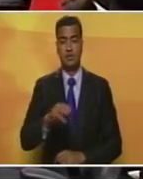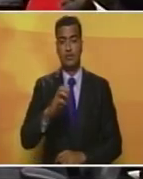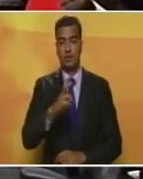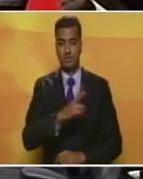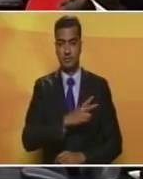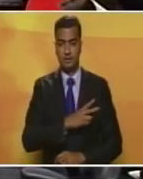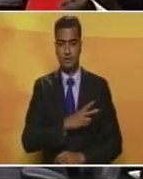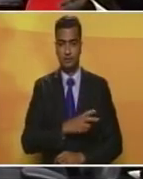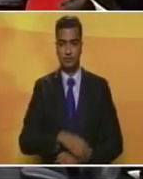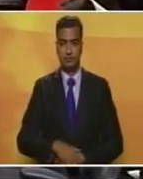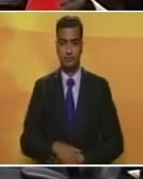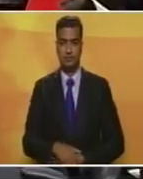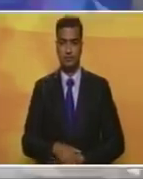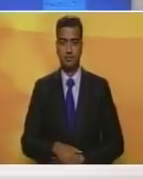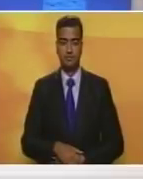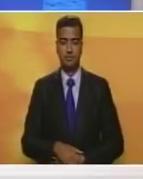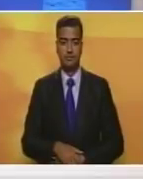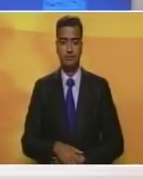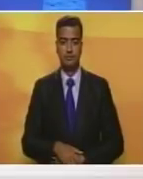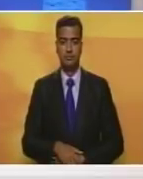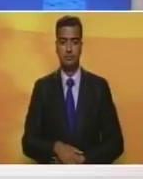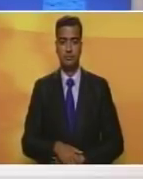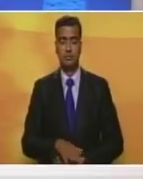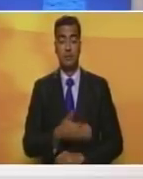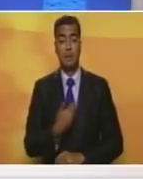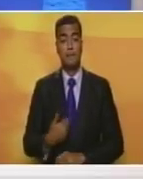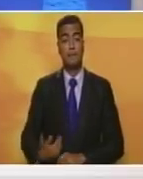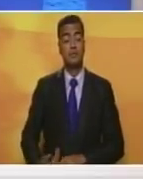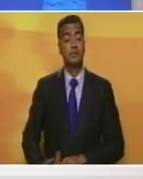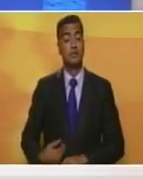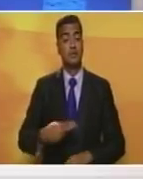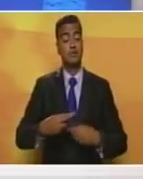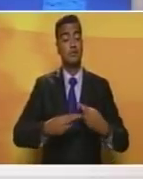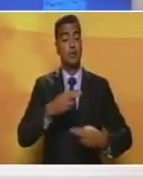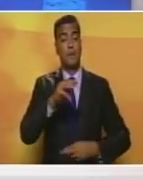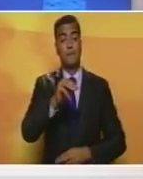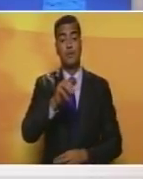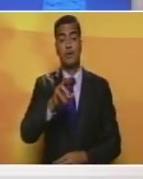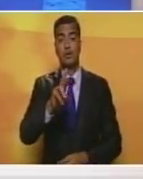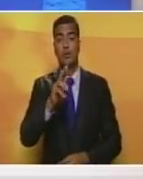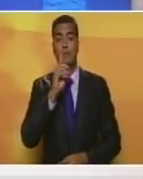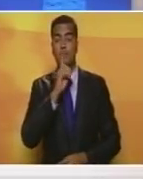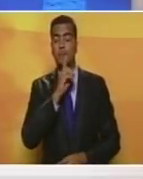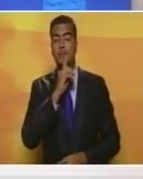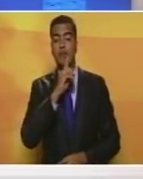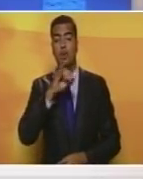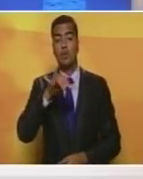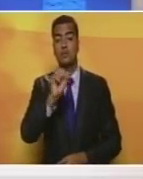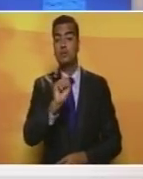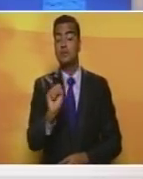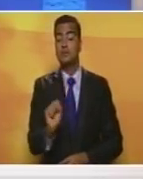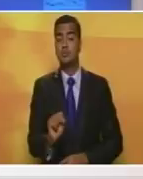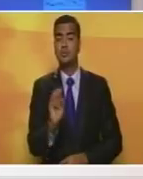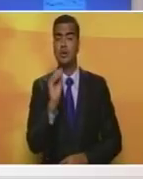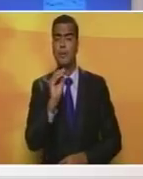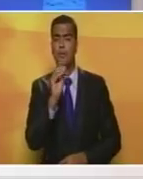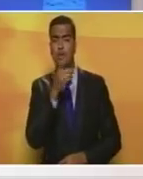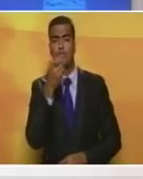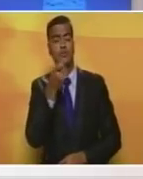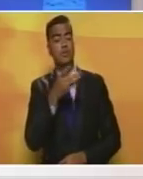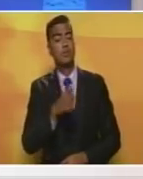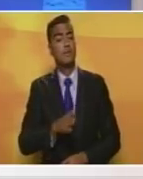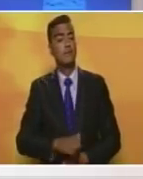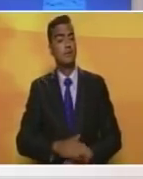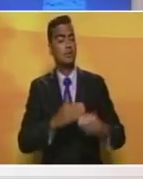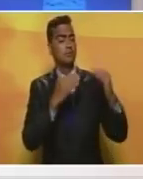parte, aprobó un acuerdo conmemorativo por el centenario del natalicio del doctor Arístides Calvani, en el que exaltaron sus valores democráticos